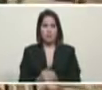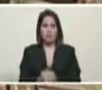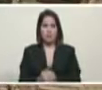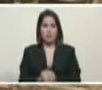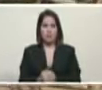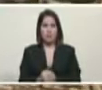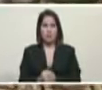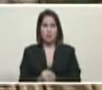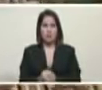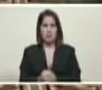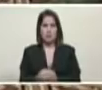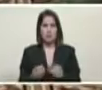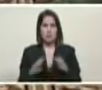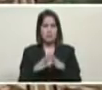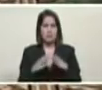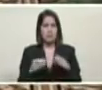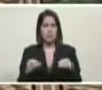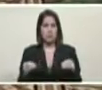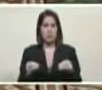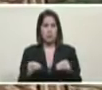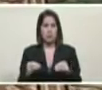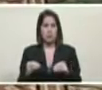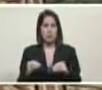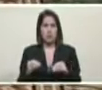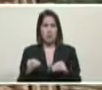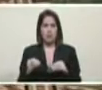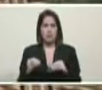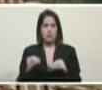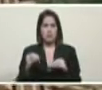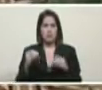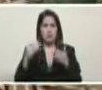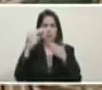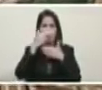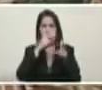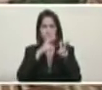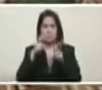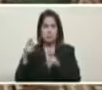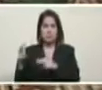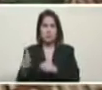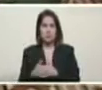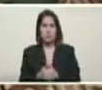todos causados por fuerzas paramilitares que vienen de Colombia.